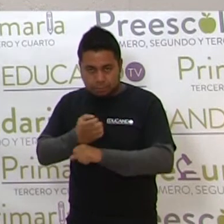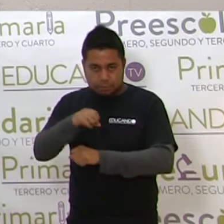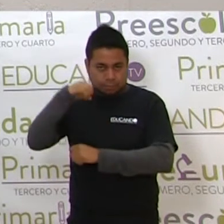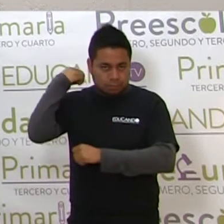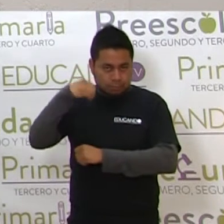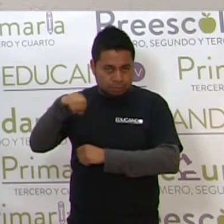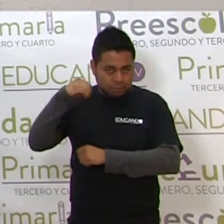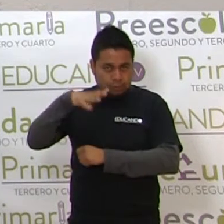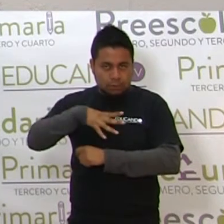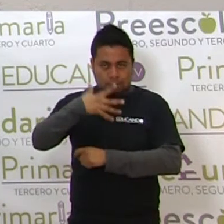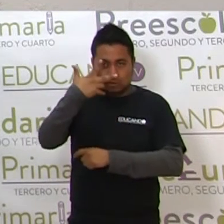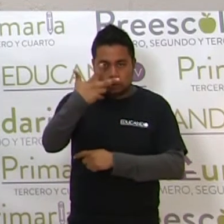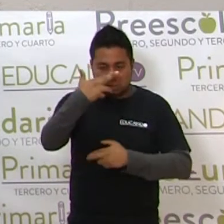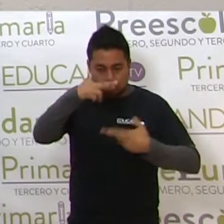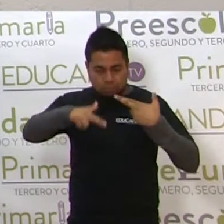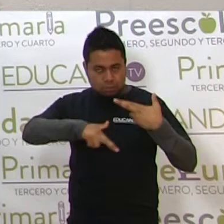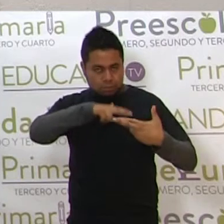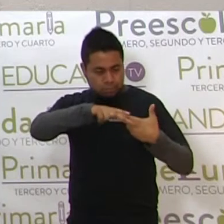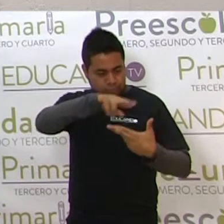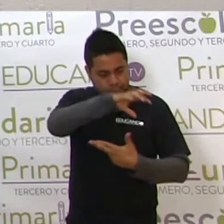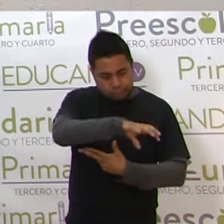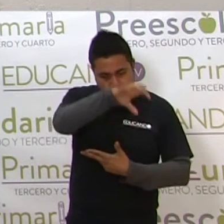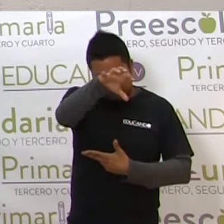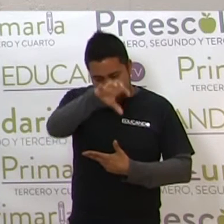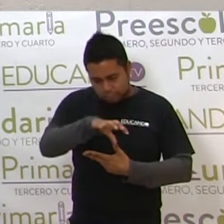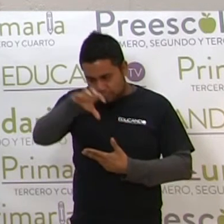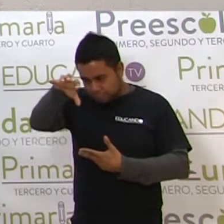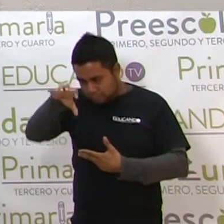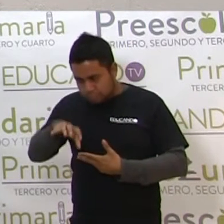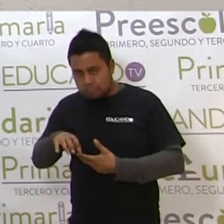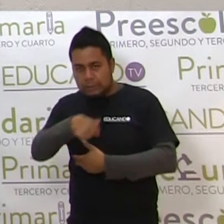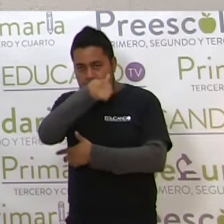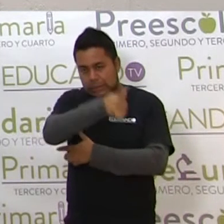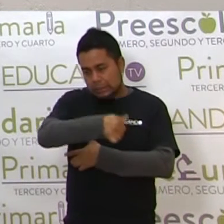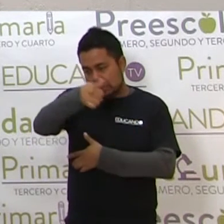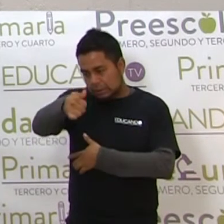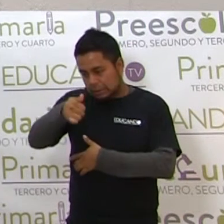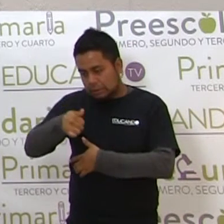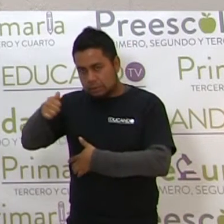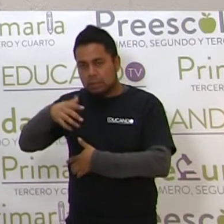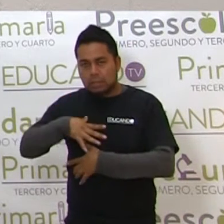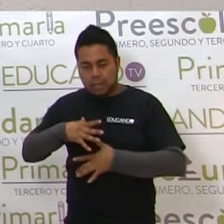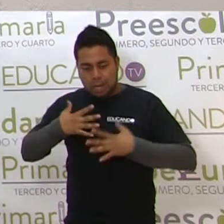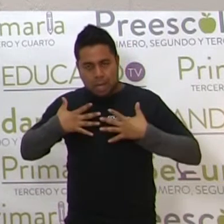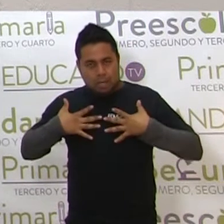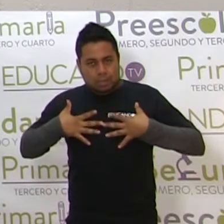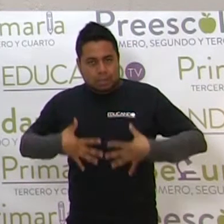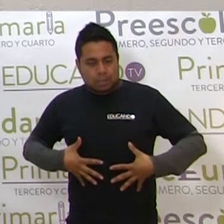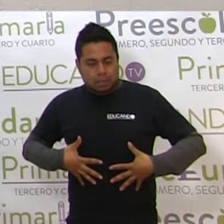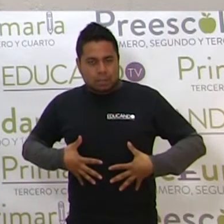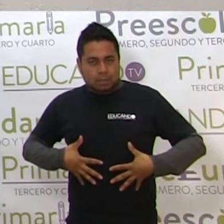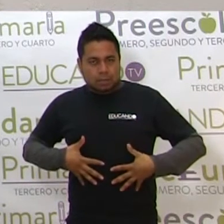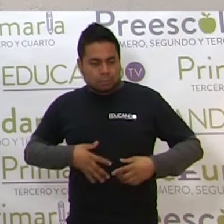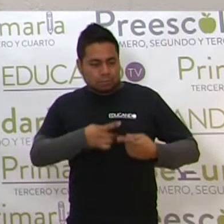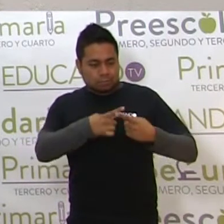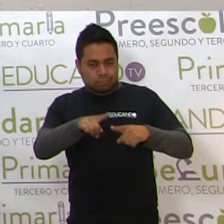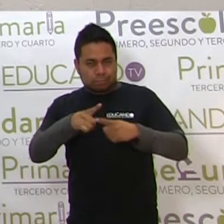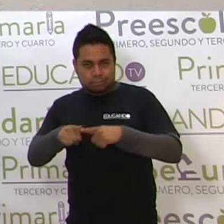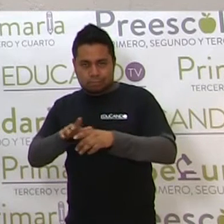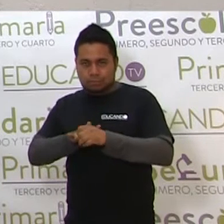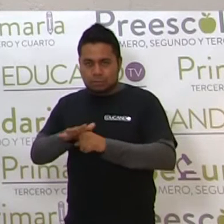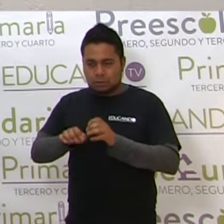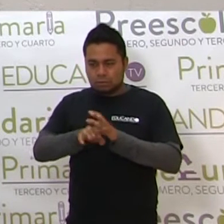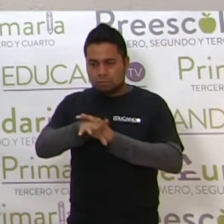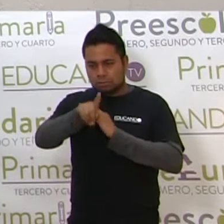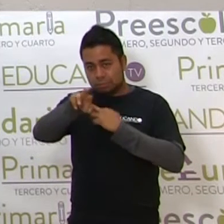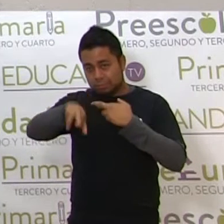regiones y cada región tiene diversos trajes que las distingue Cuál es el traje de